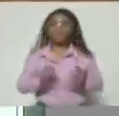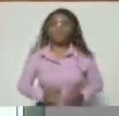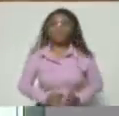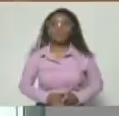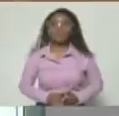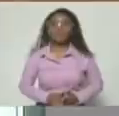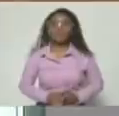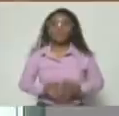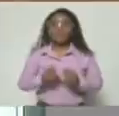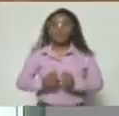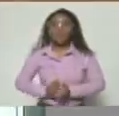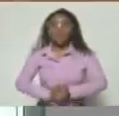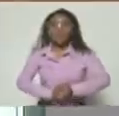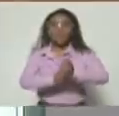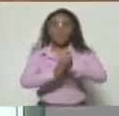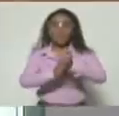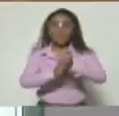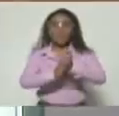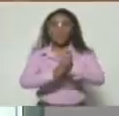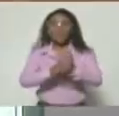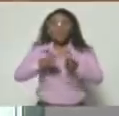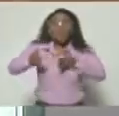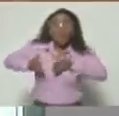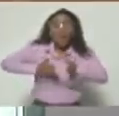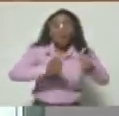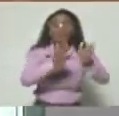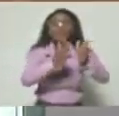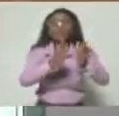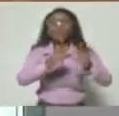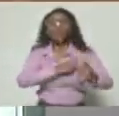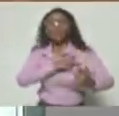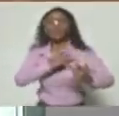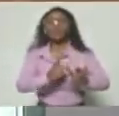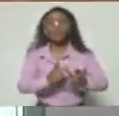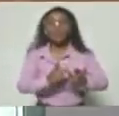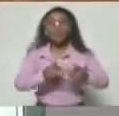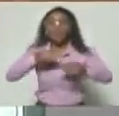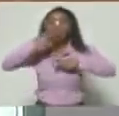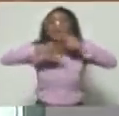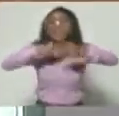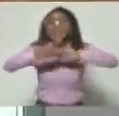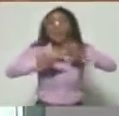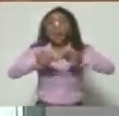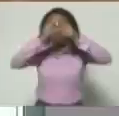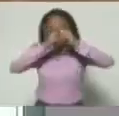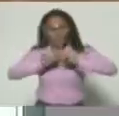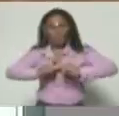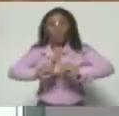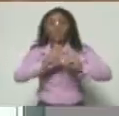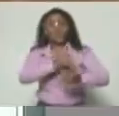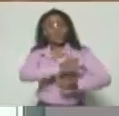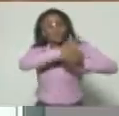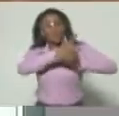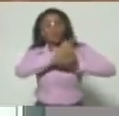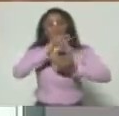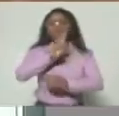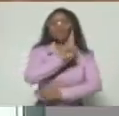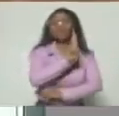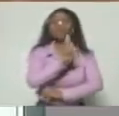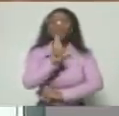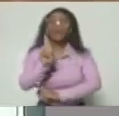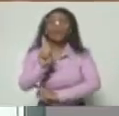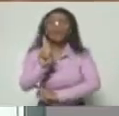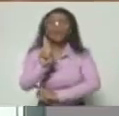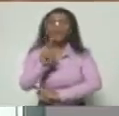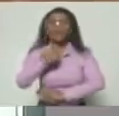guía por las sendas de la virtud política y del honor de las armas republicanas.